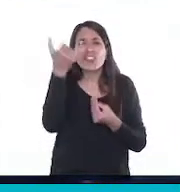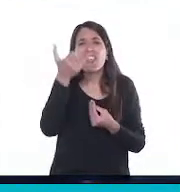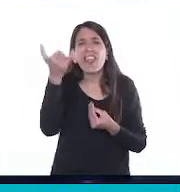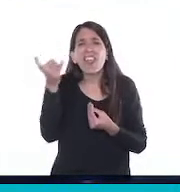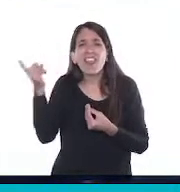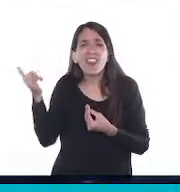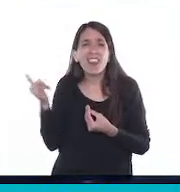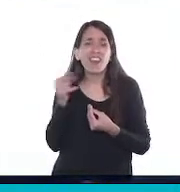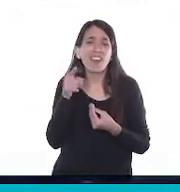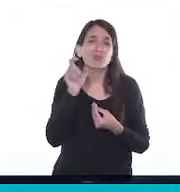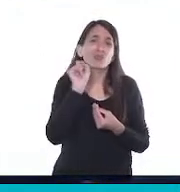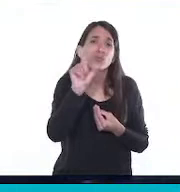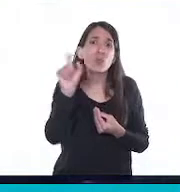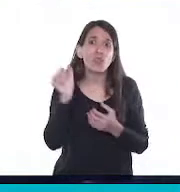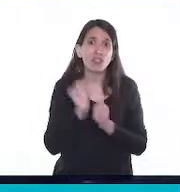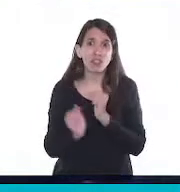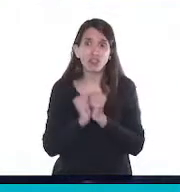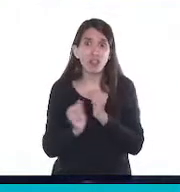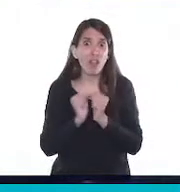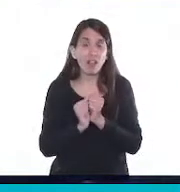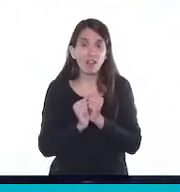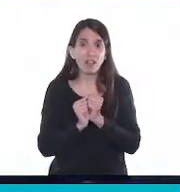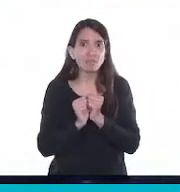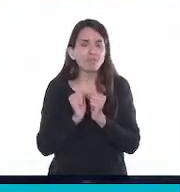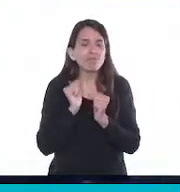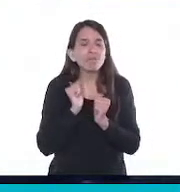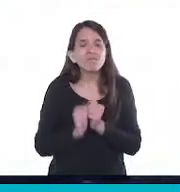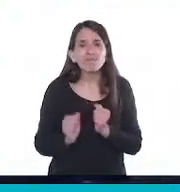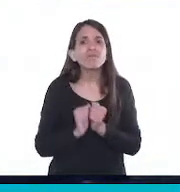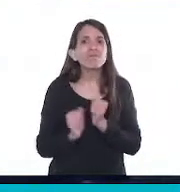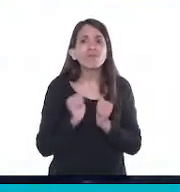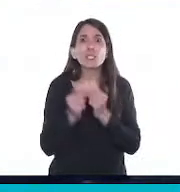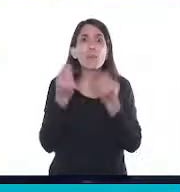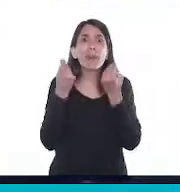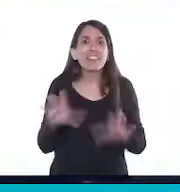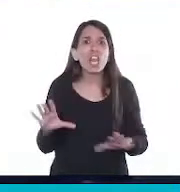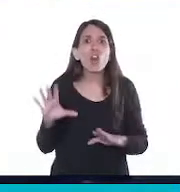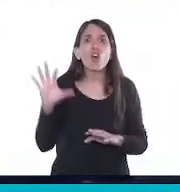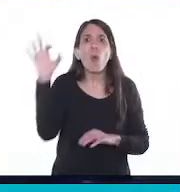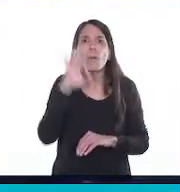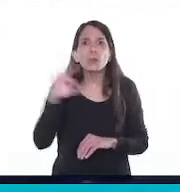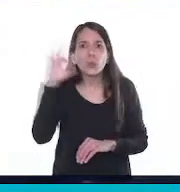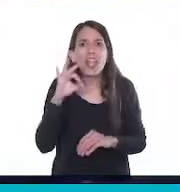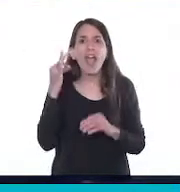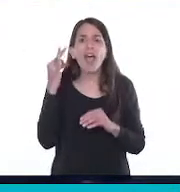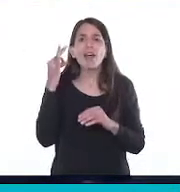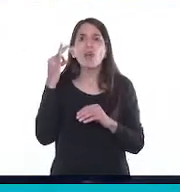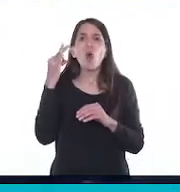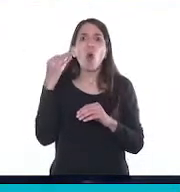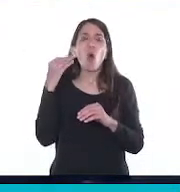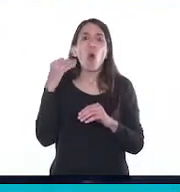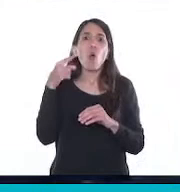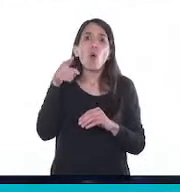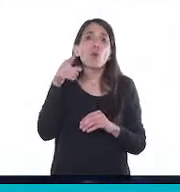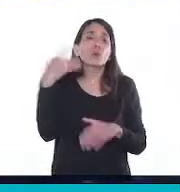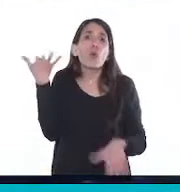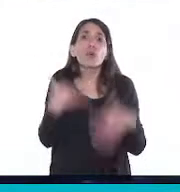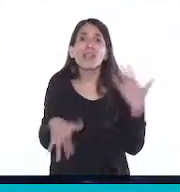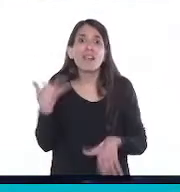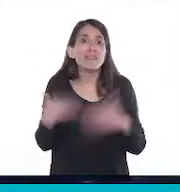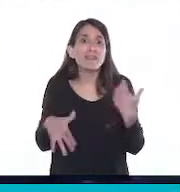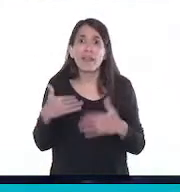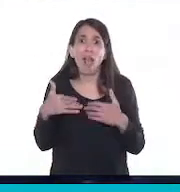tener esta herramienta se ha perdido o ha llegado a destiempo en una urgencia en un